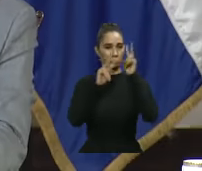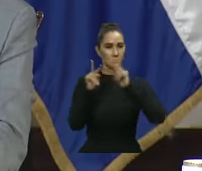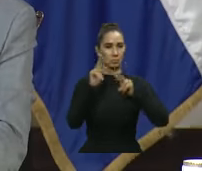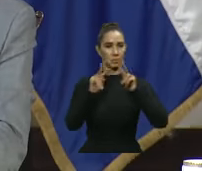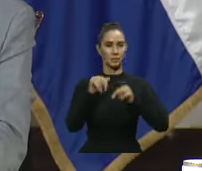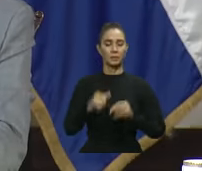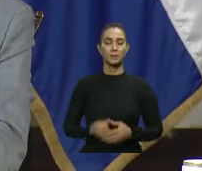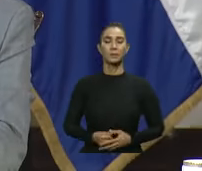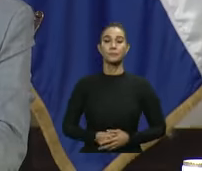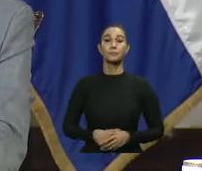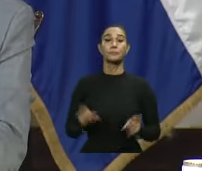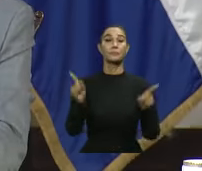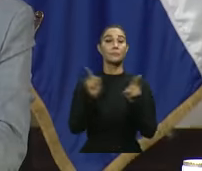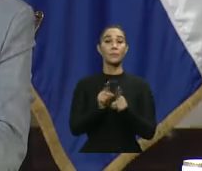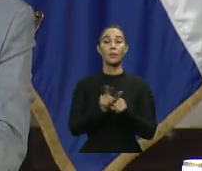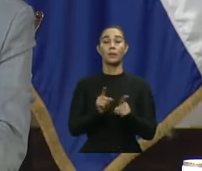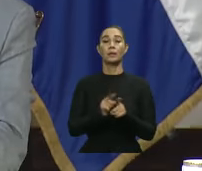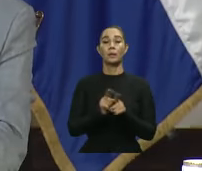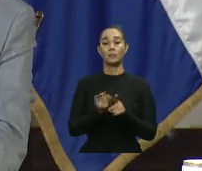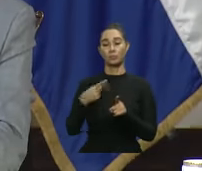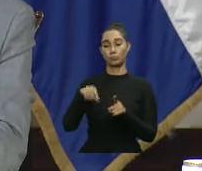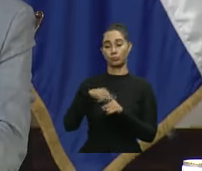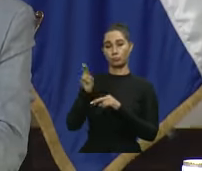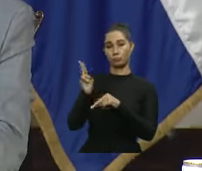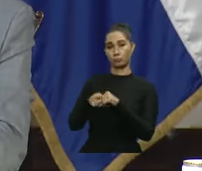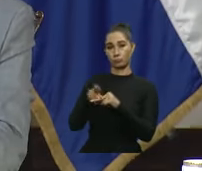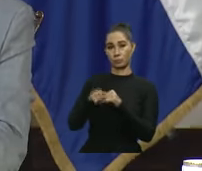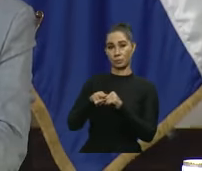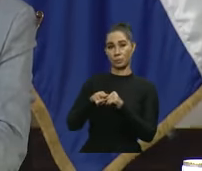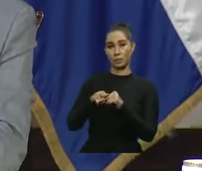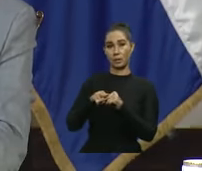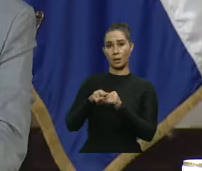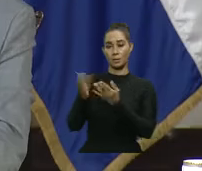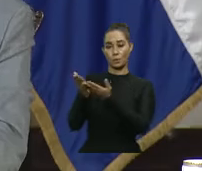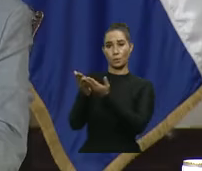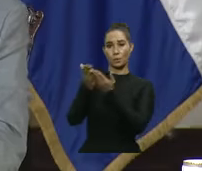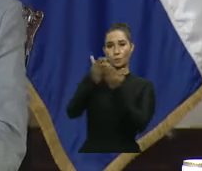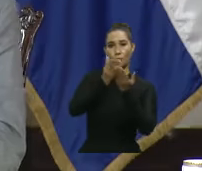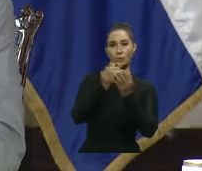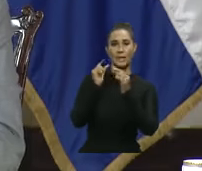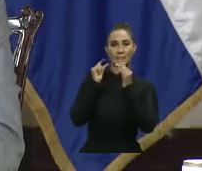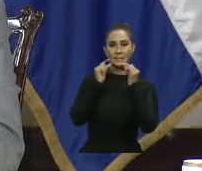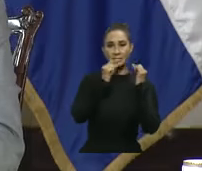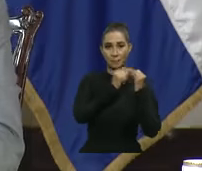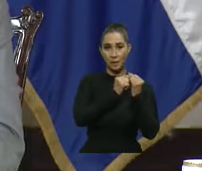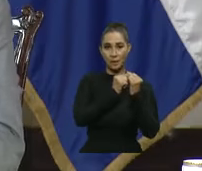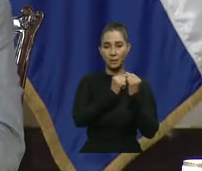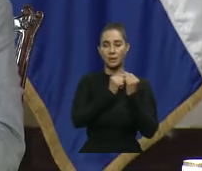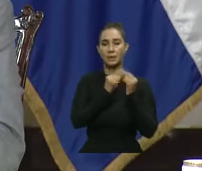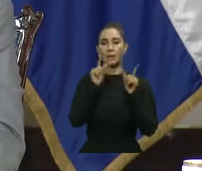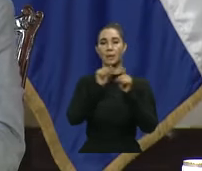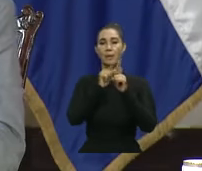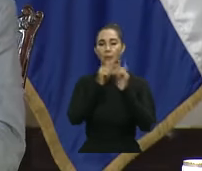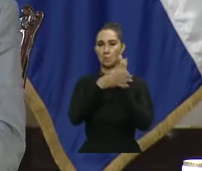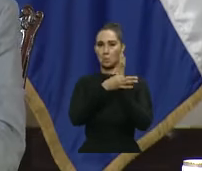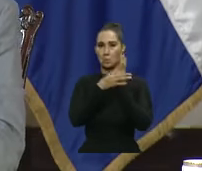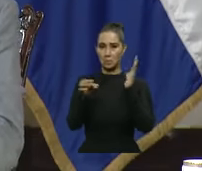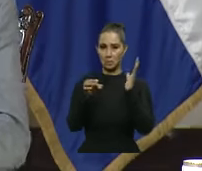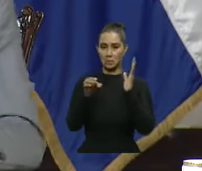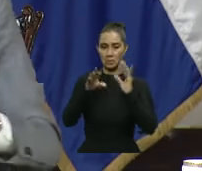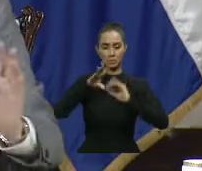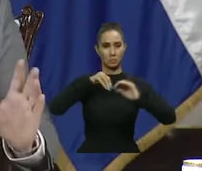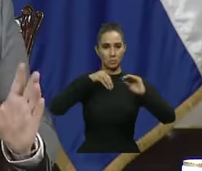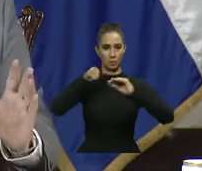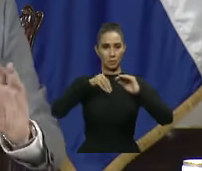También nos tocará sentarnos con los importadores de maíz, con aquellos que tienen que ver con las grasas comerciales.